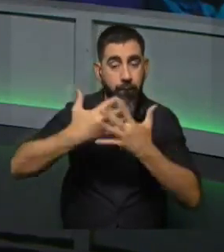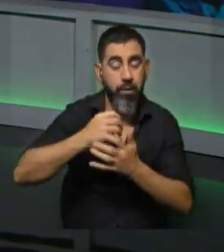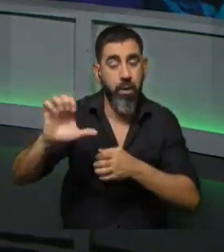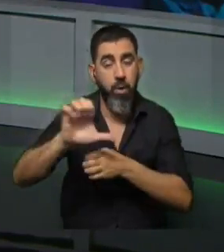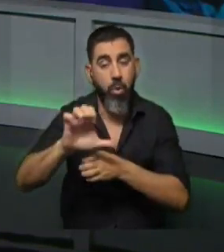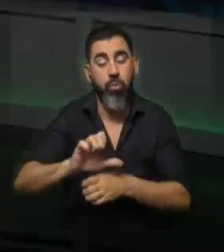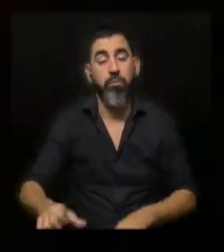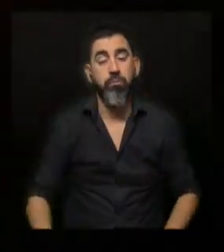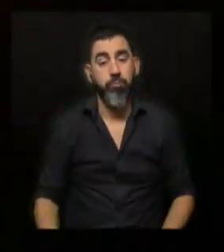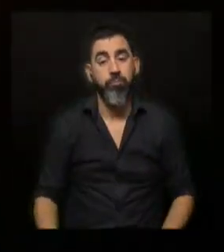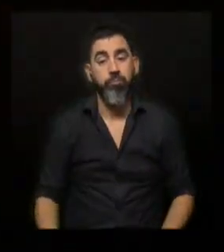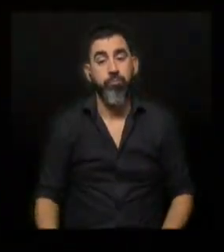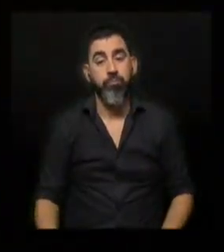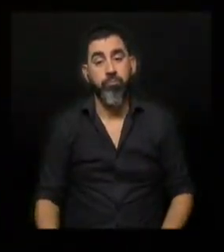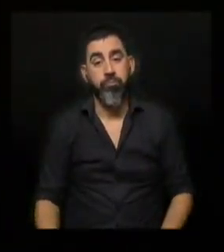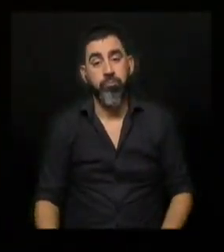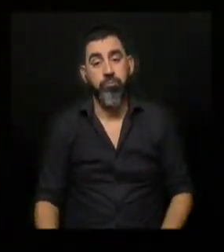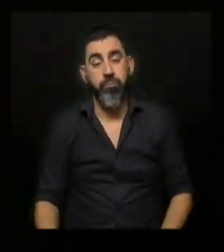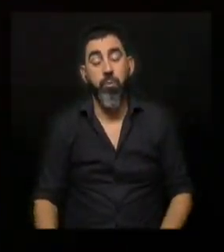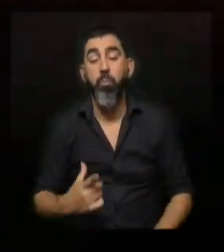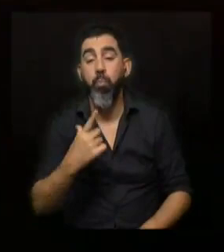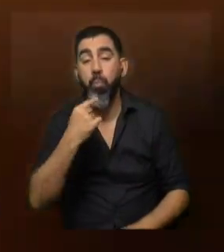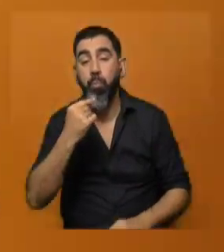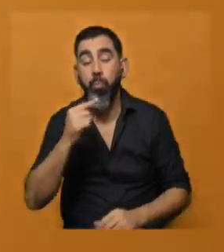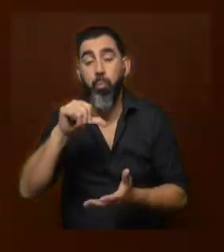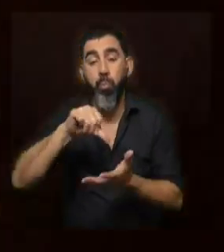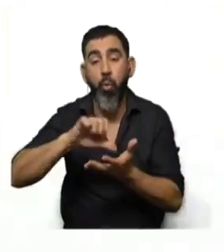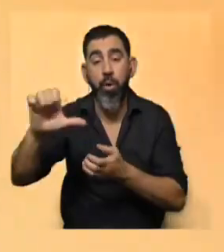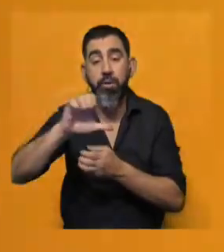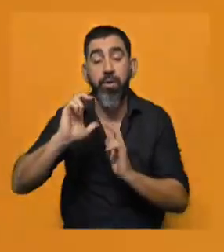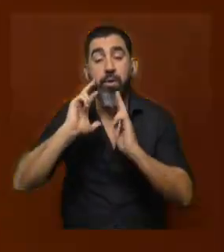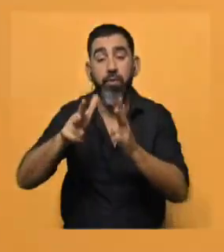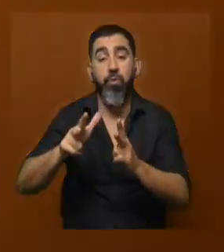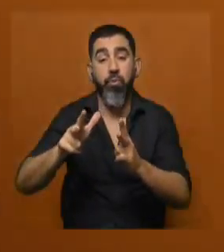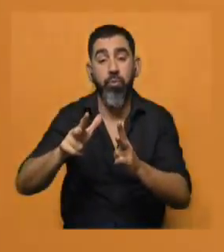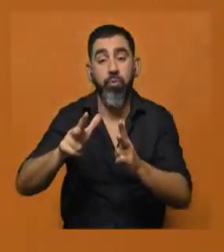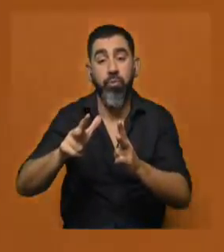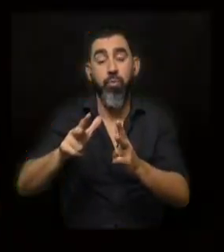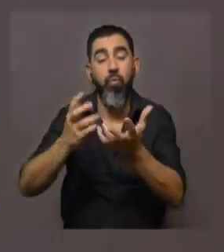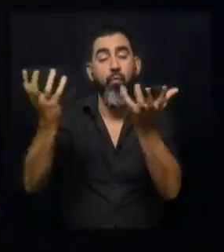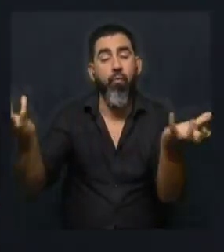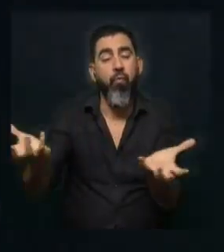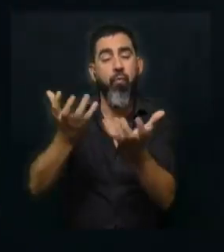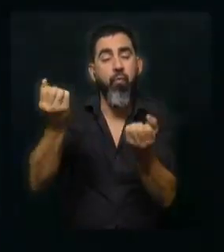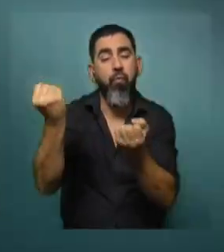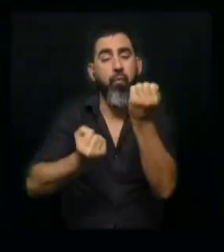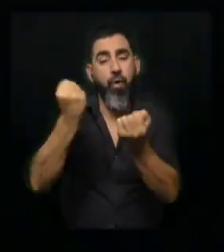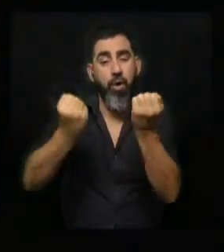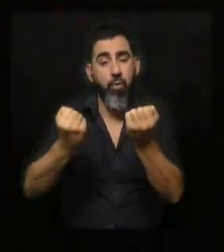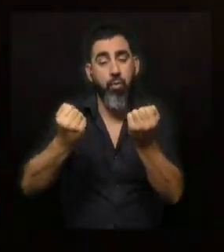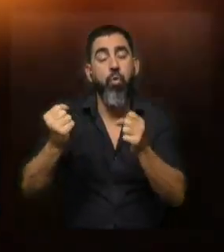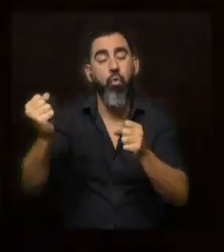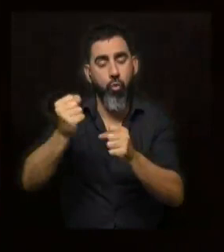Ecuador si bien la Policía Nacional de Ecuador afirmó que se trataba de un incendio en un vehículo luego